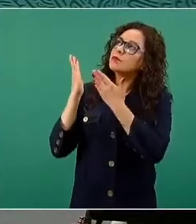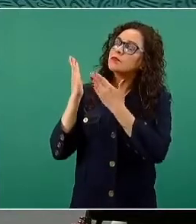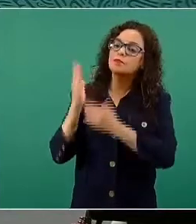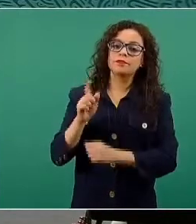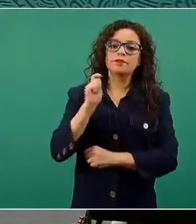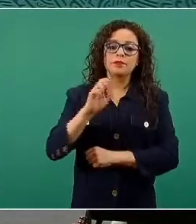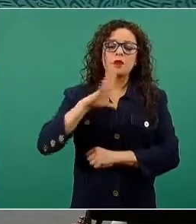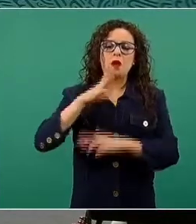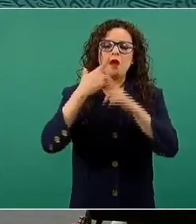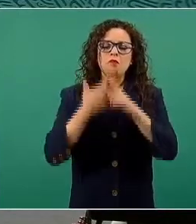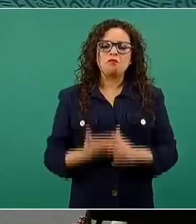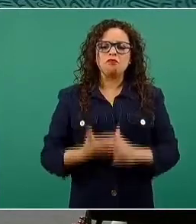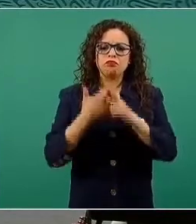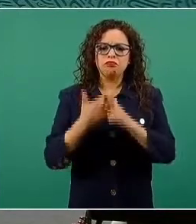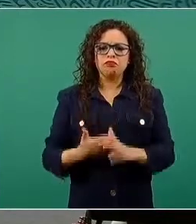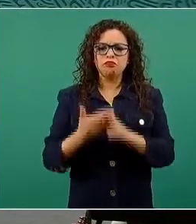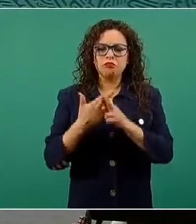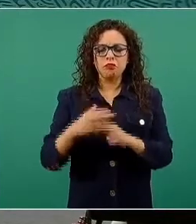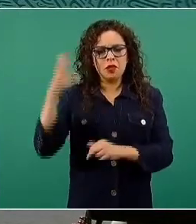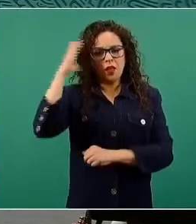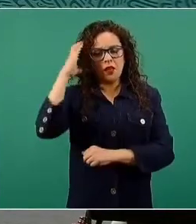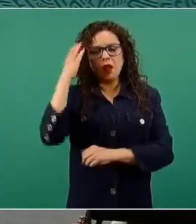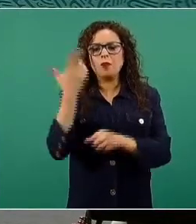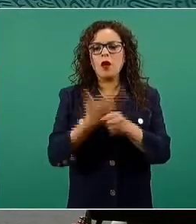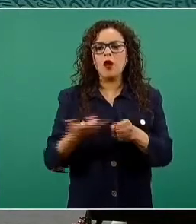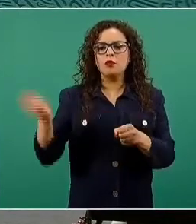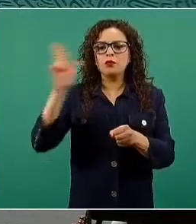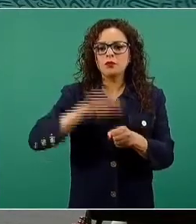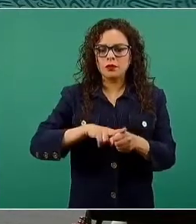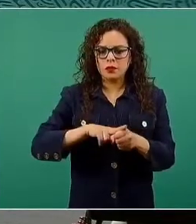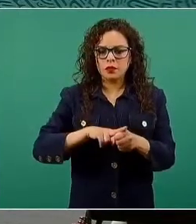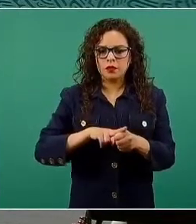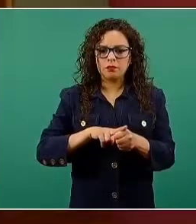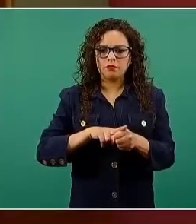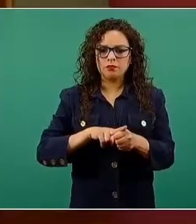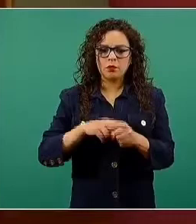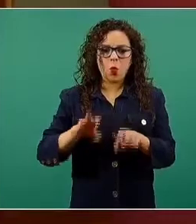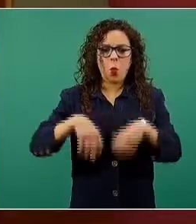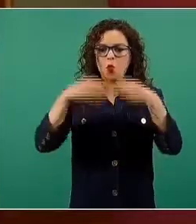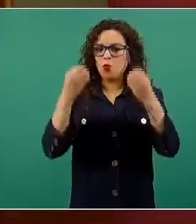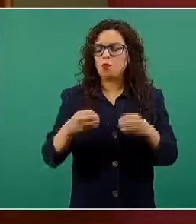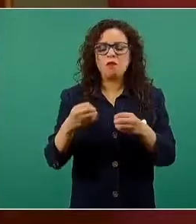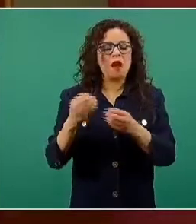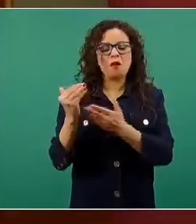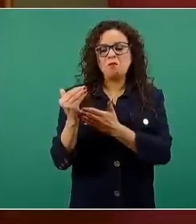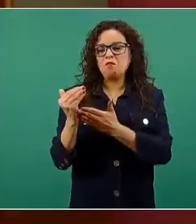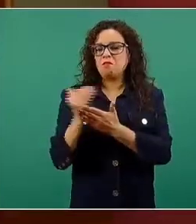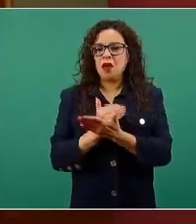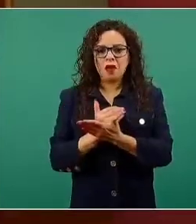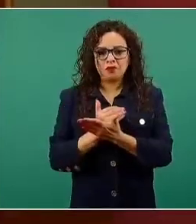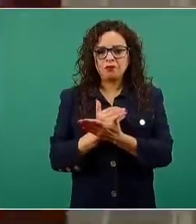gran disponibilidad de estas camas, por eso vemos muy poca ocupación para efectos de este